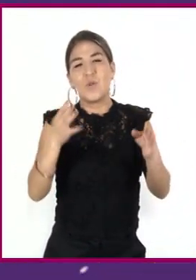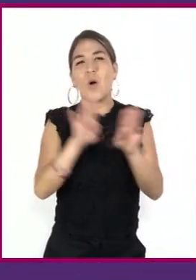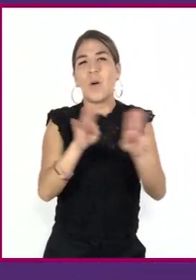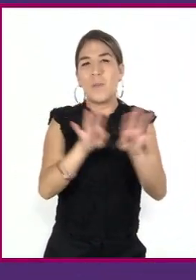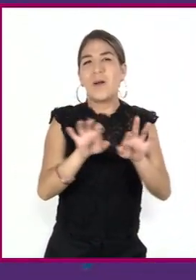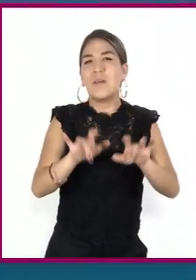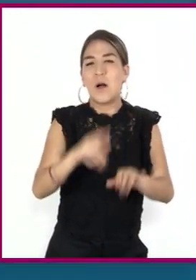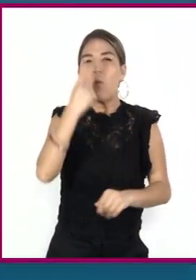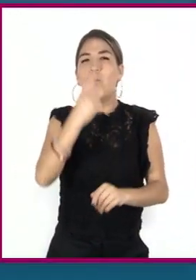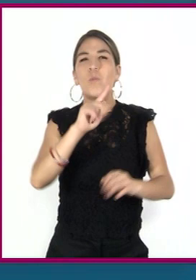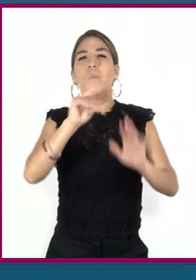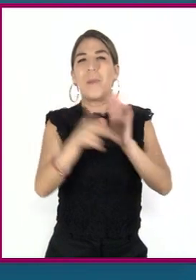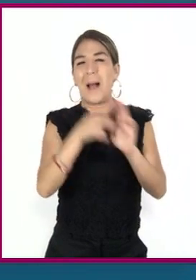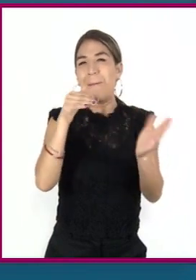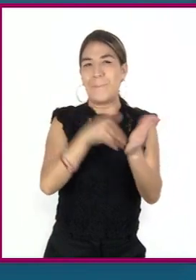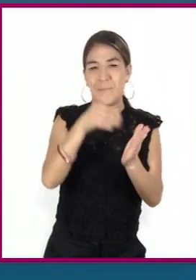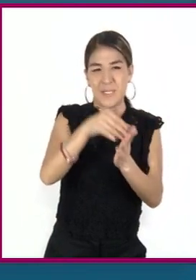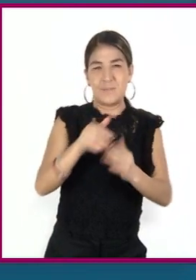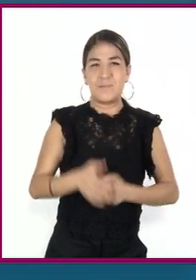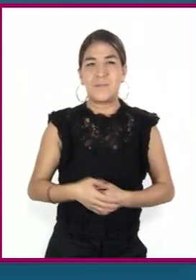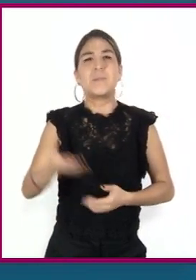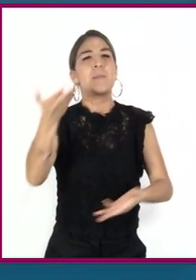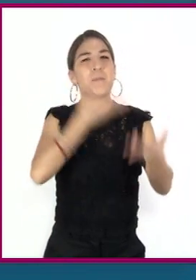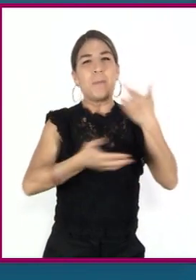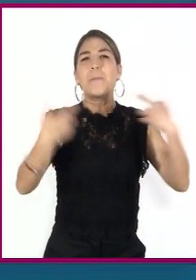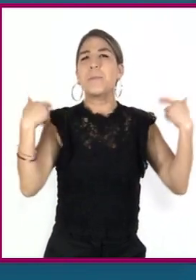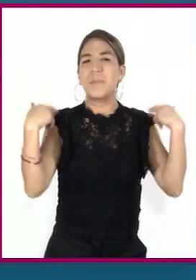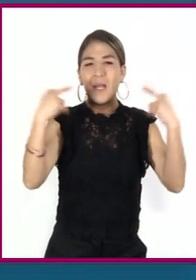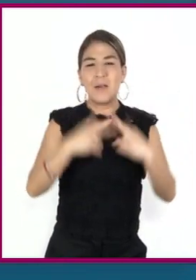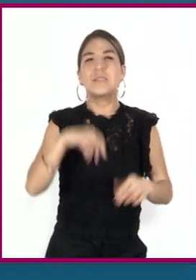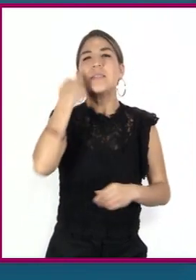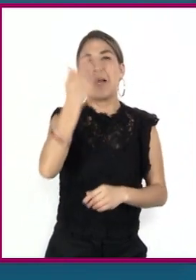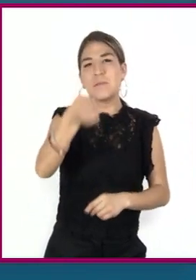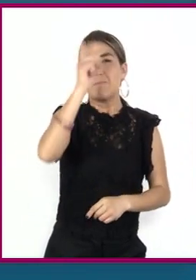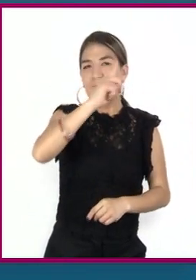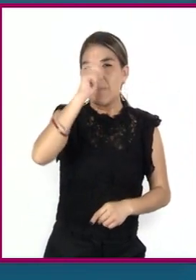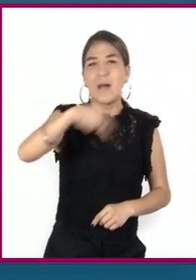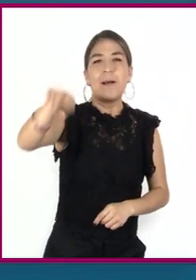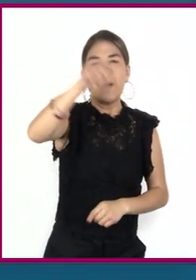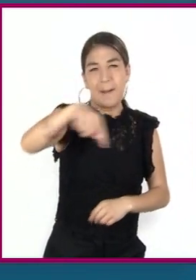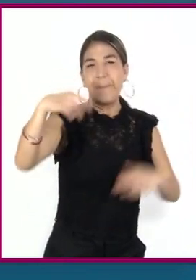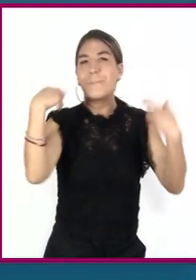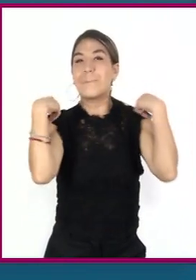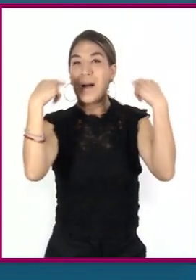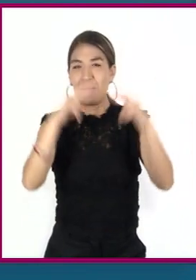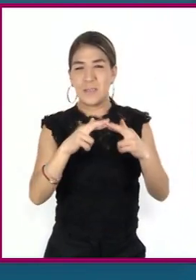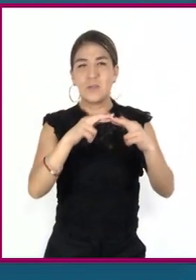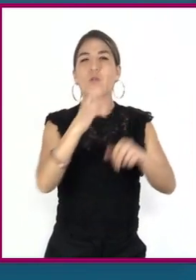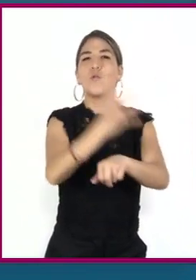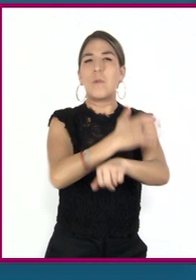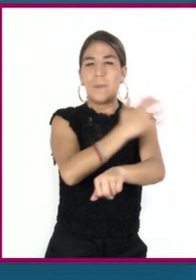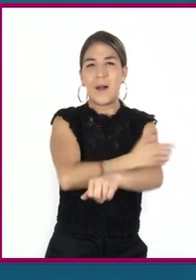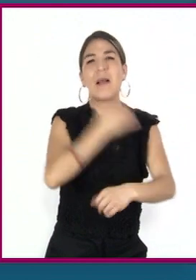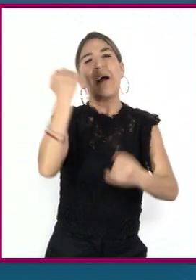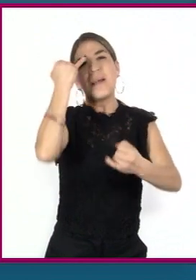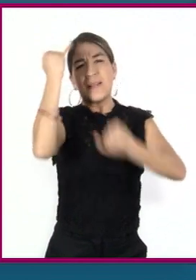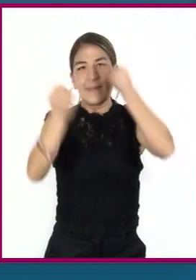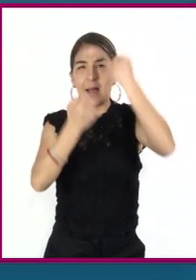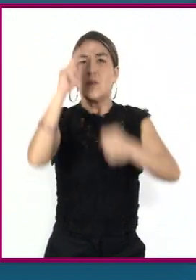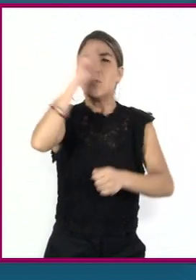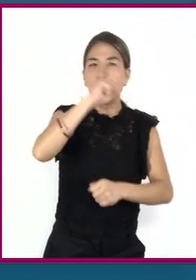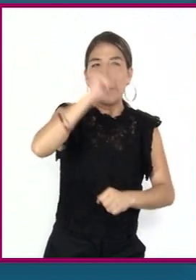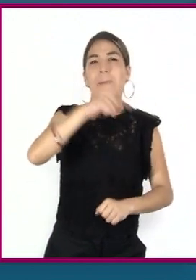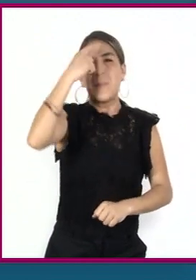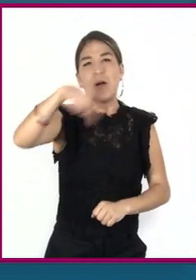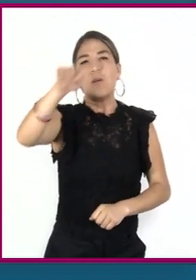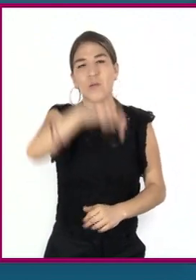millón. Entre profes, en este espacio queremos compartir con nuestros compañeros docentes algunas ideas, sugerencias y